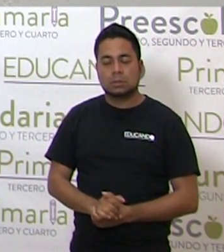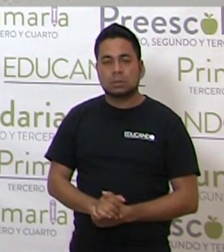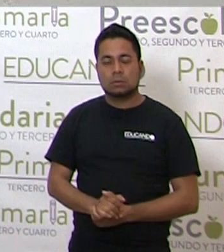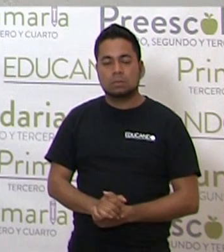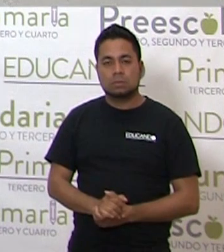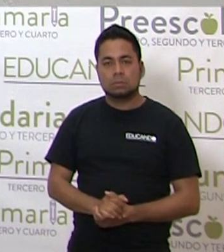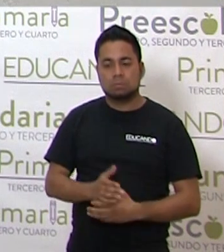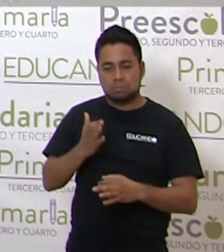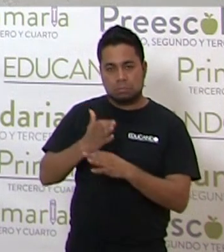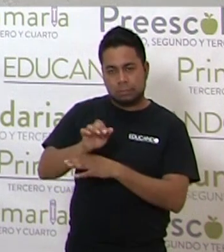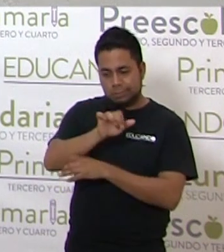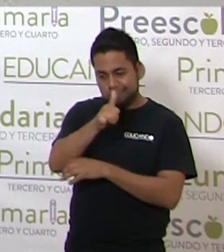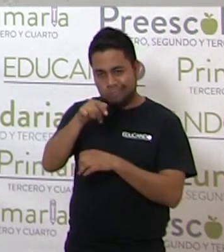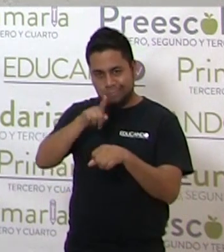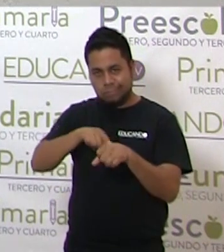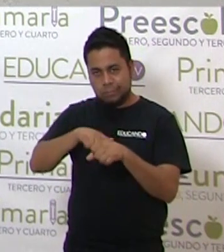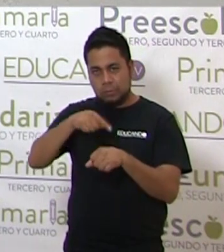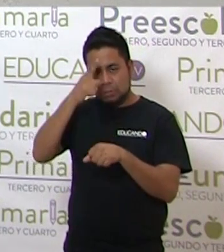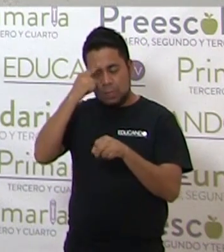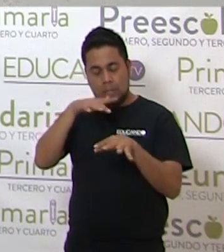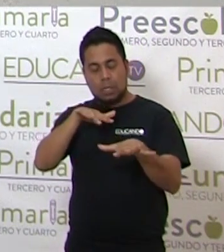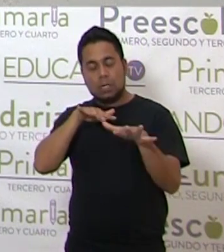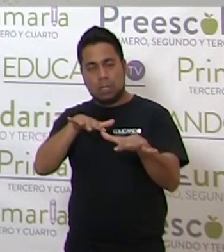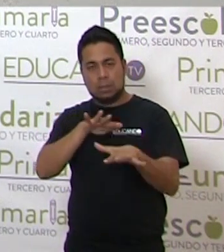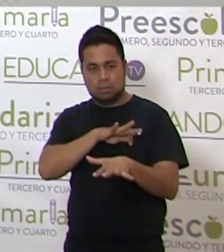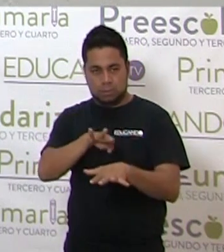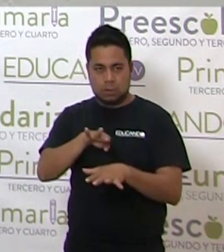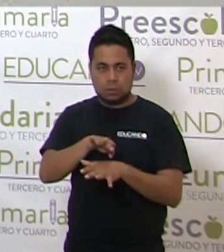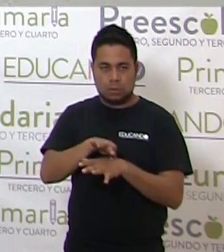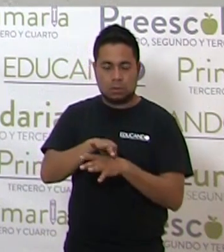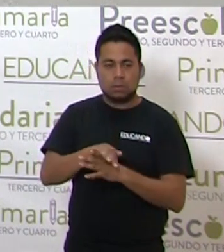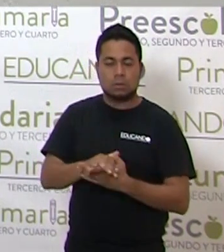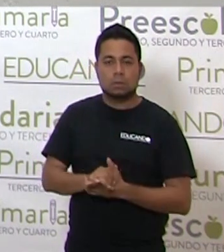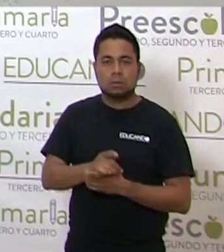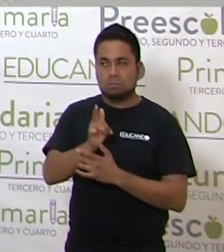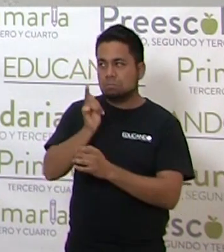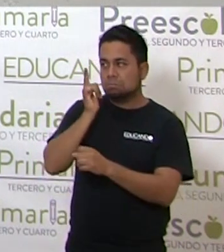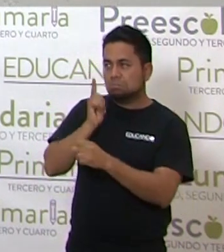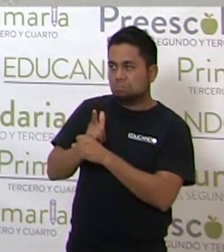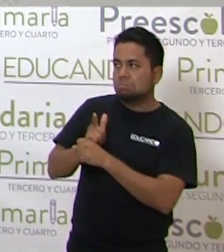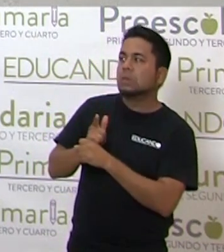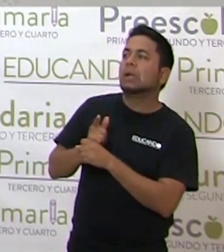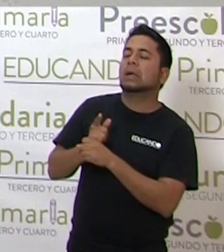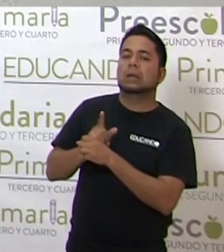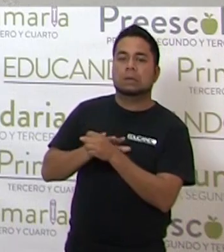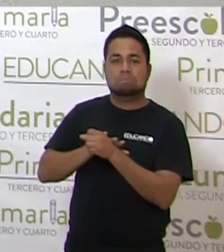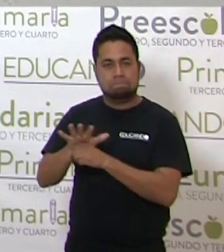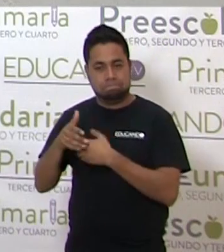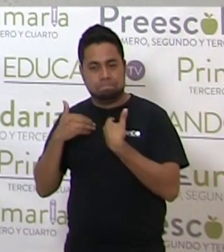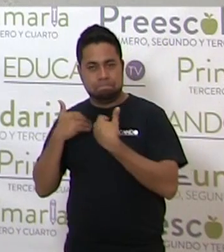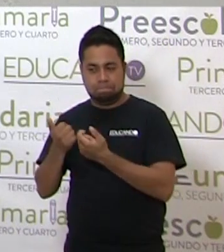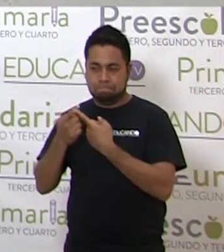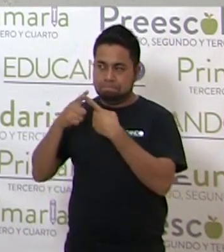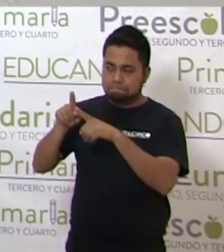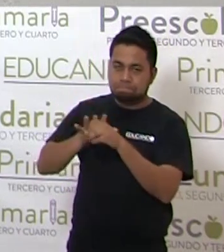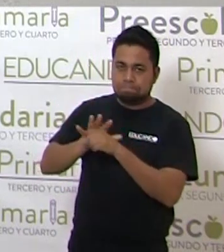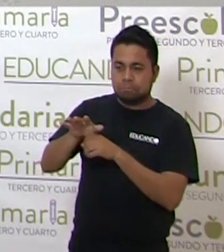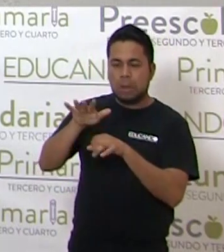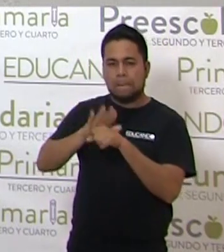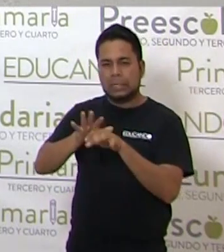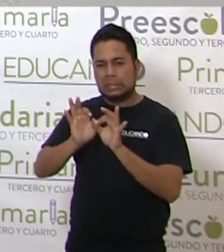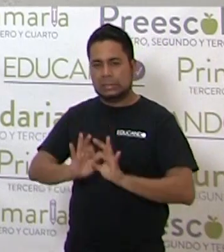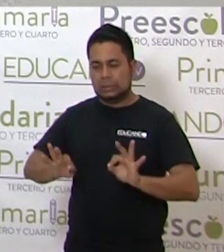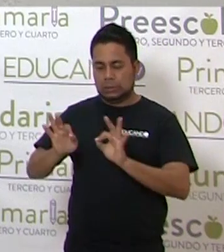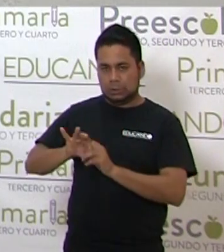Vamos a hacerlo con otro color para que resalte y ustedes puedan distinguir bien qué es lo más